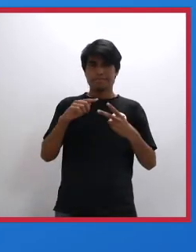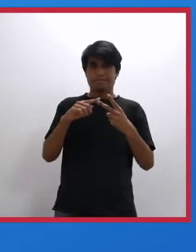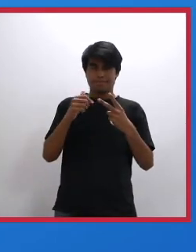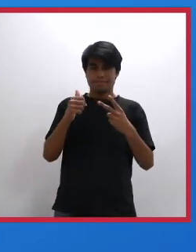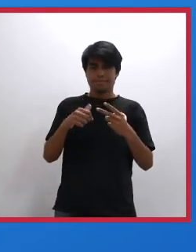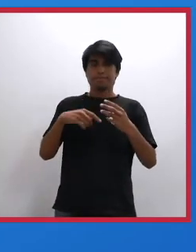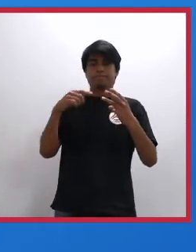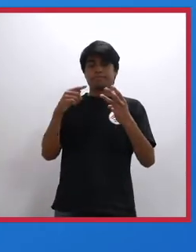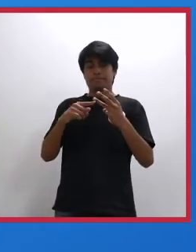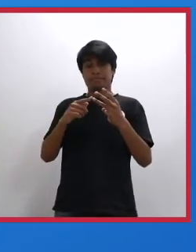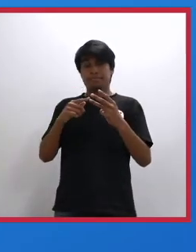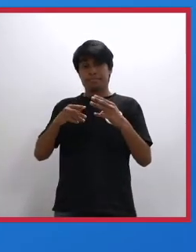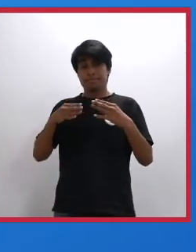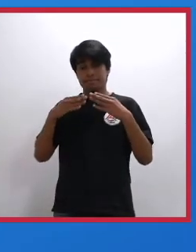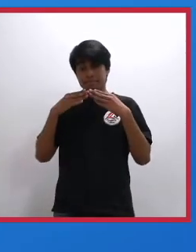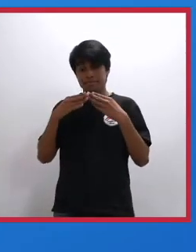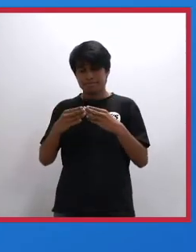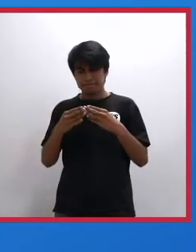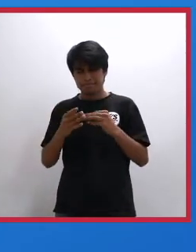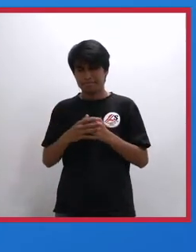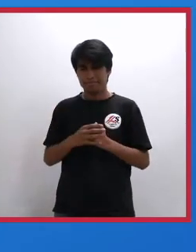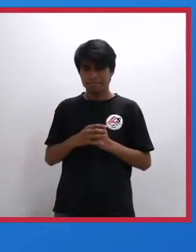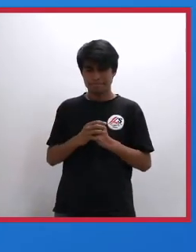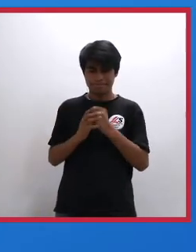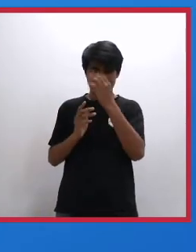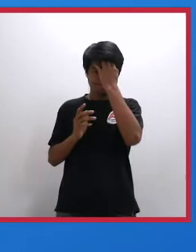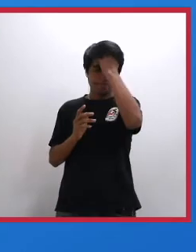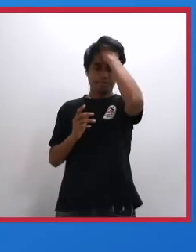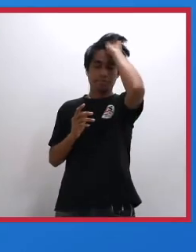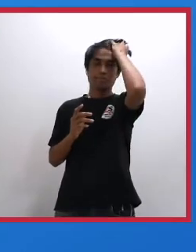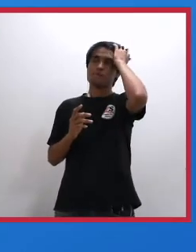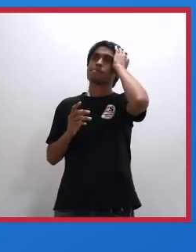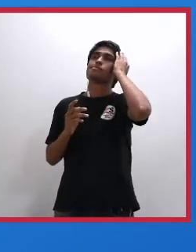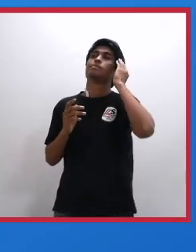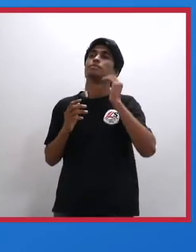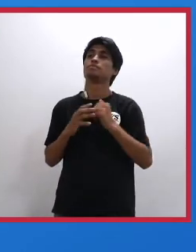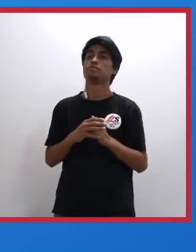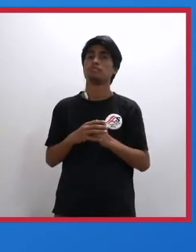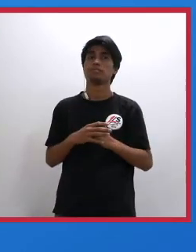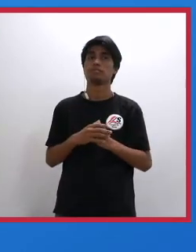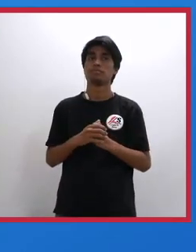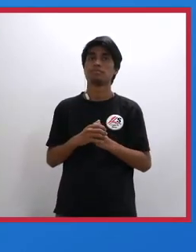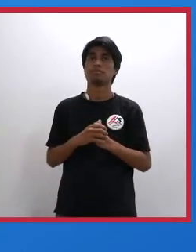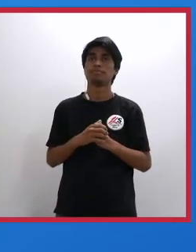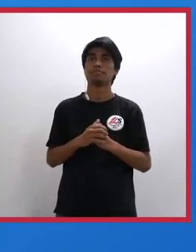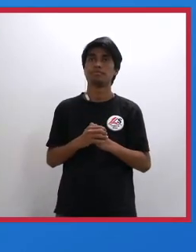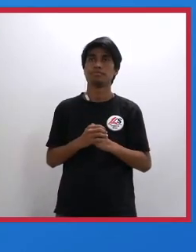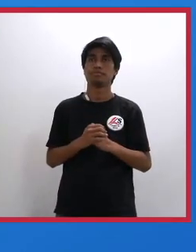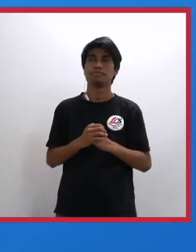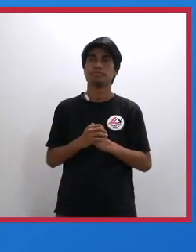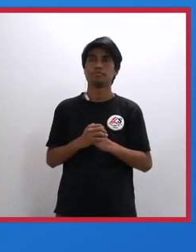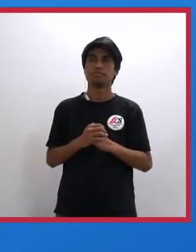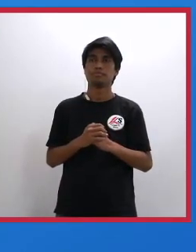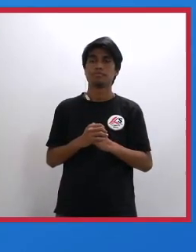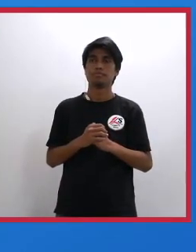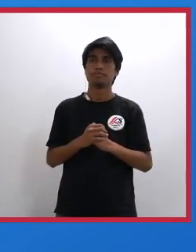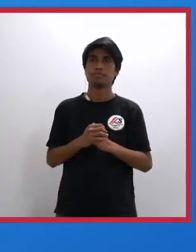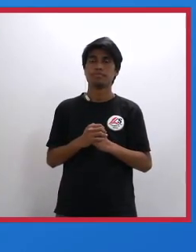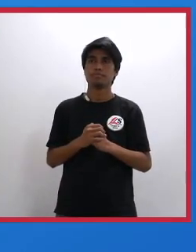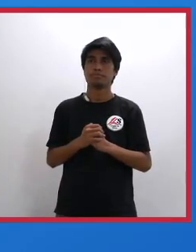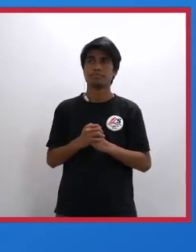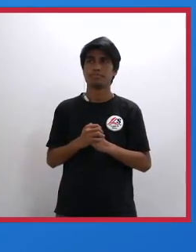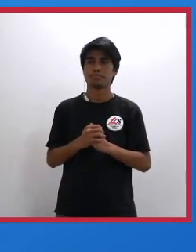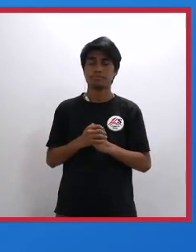Después, otra consulta que nos llega dice: ¿la JICA participa en ese proceso de análisis del plan